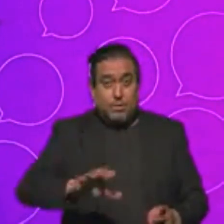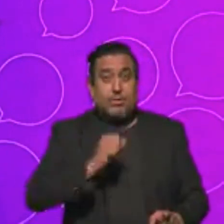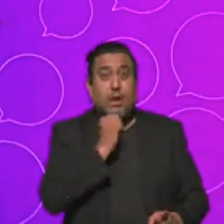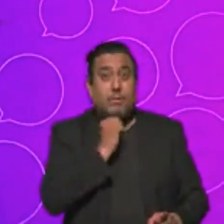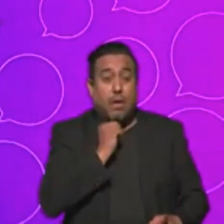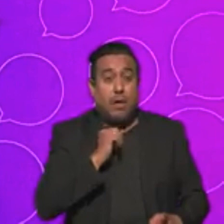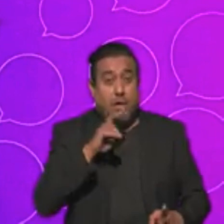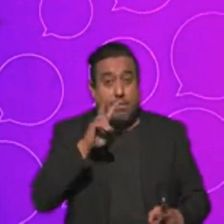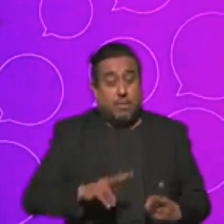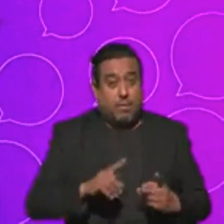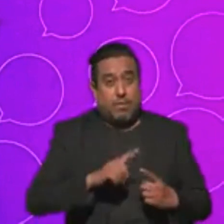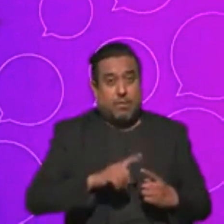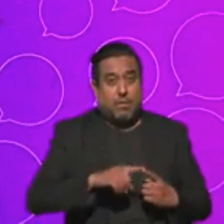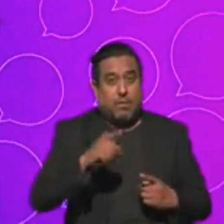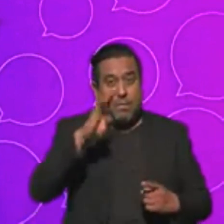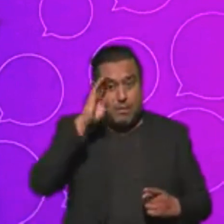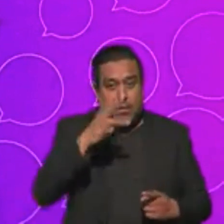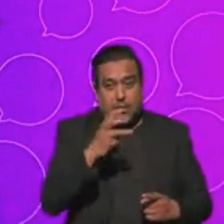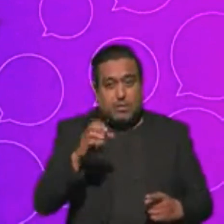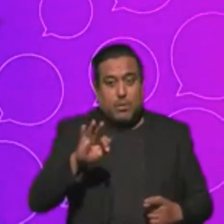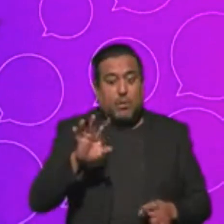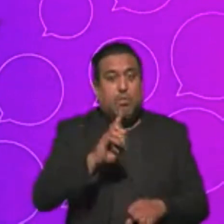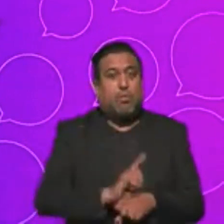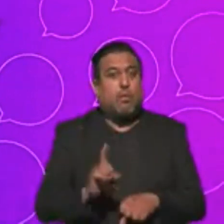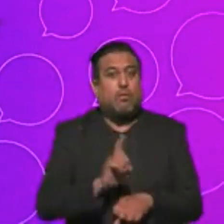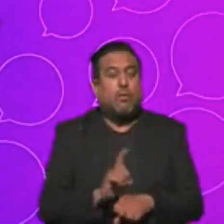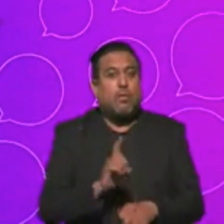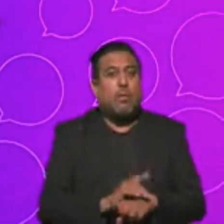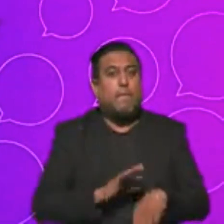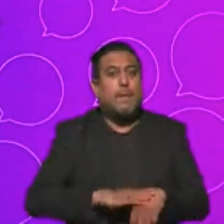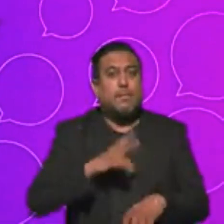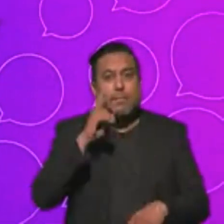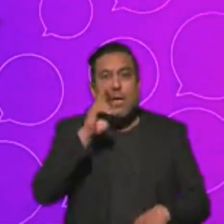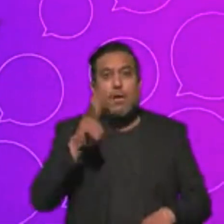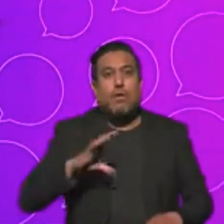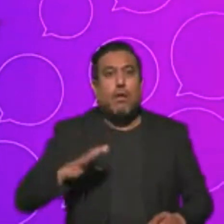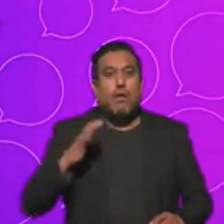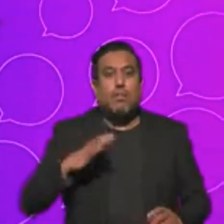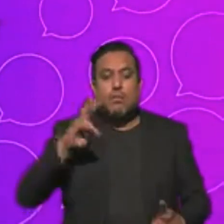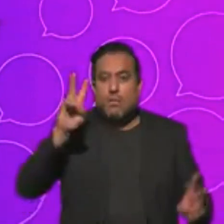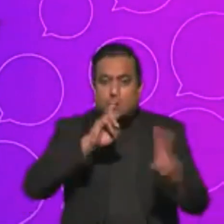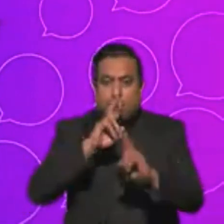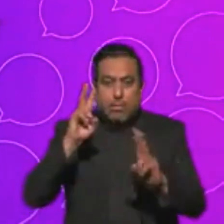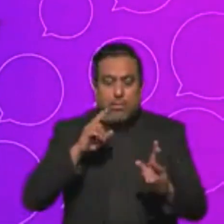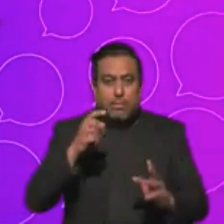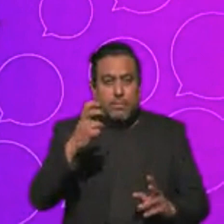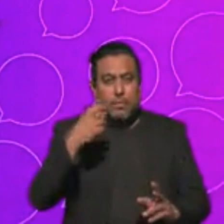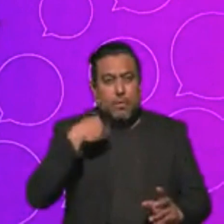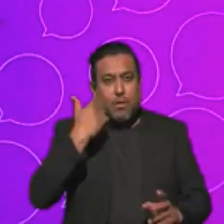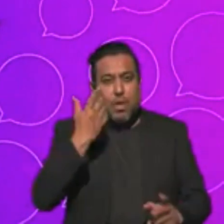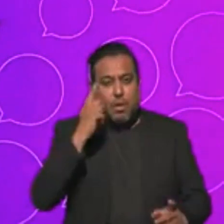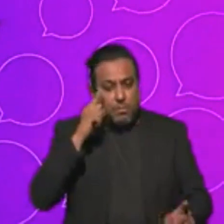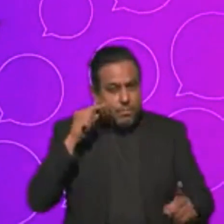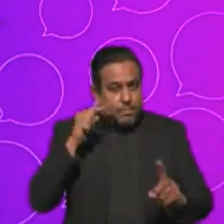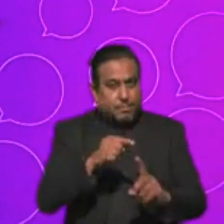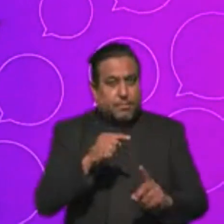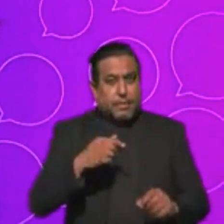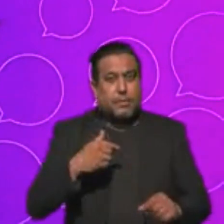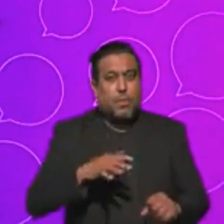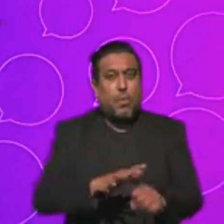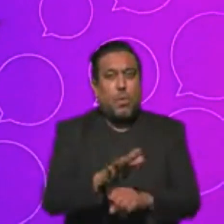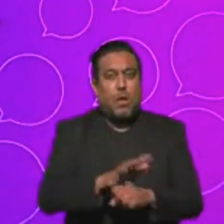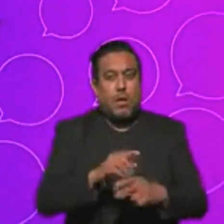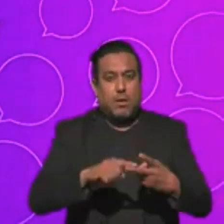340 días está contaminado Salamanca en una calidad muy mala del aire y este y me quiero enfocar en mi en mi Pilar